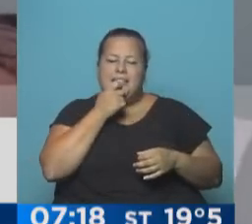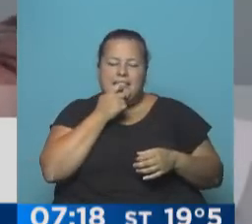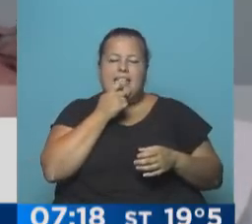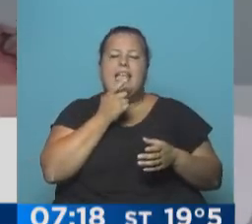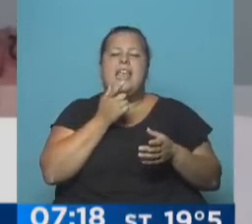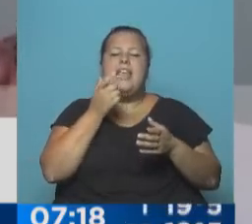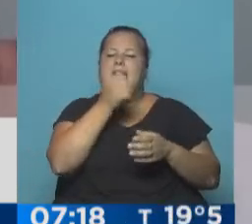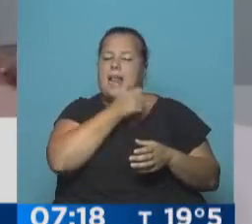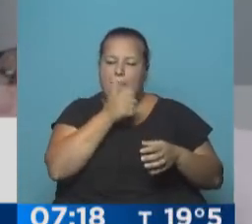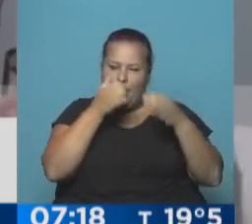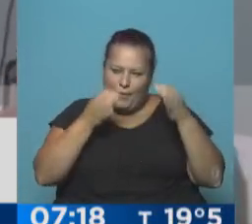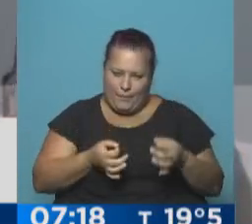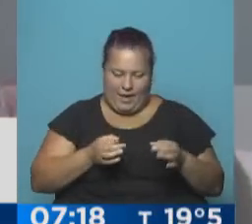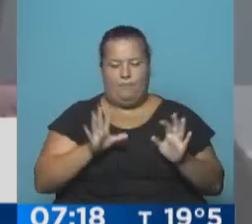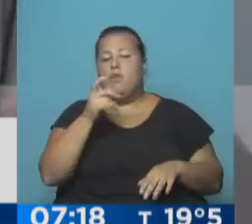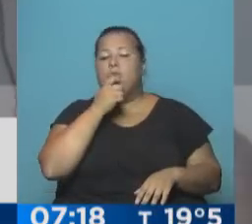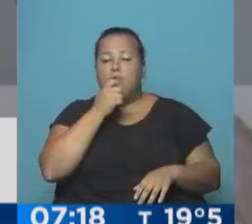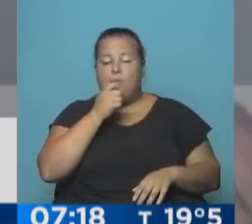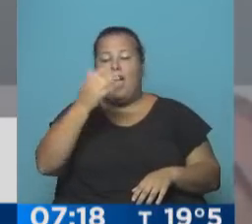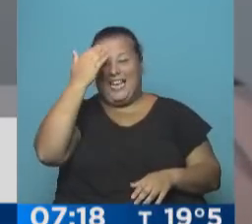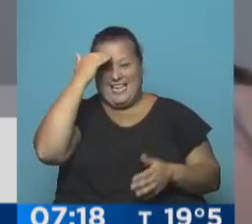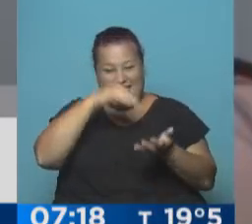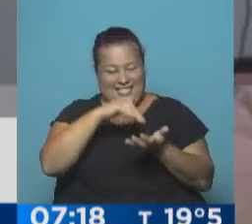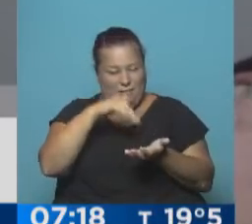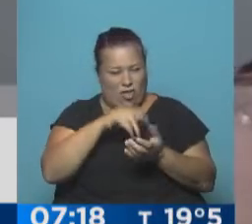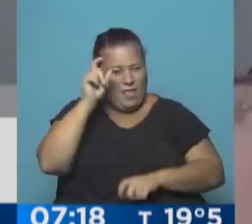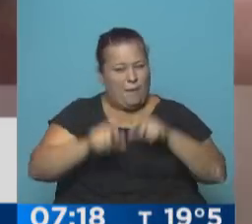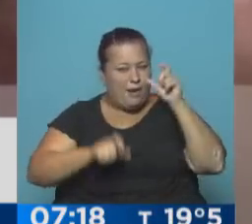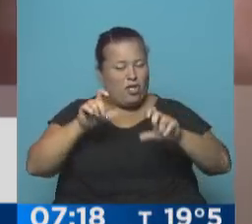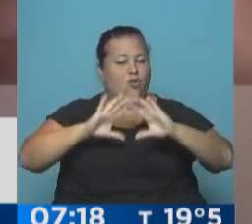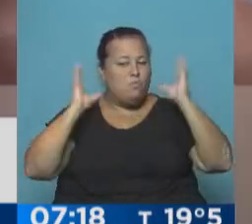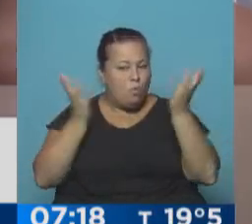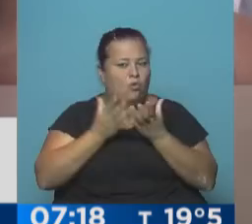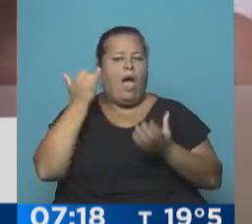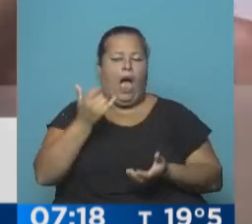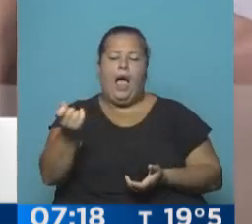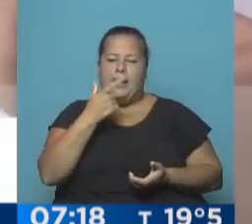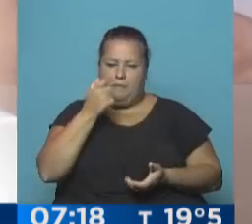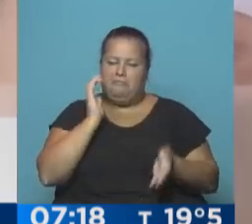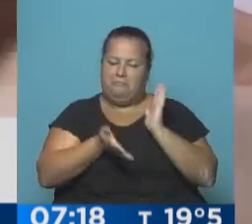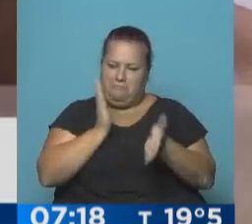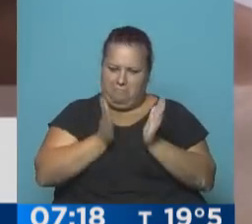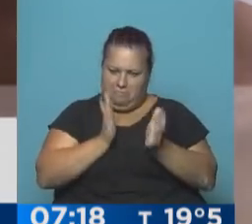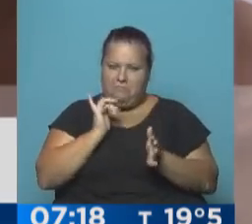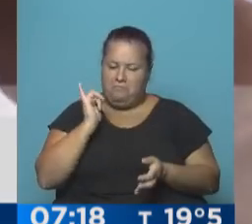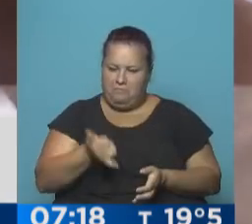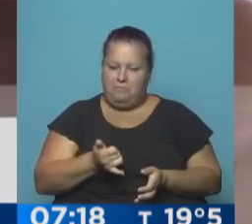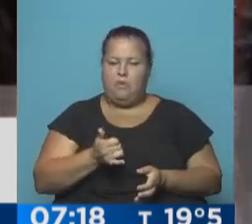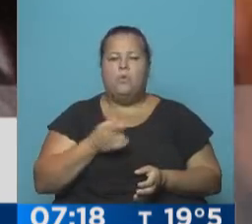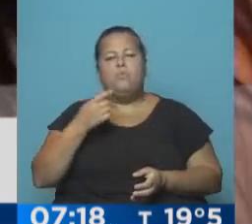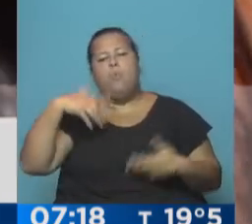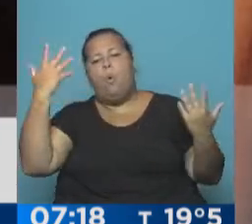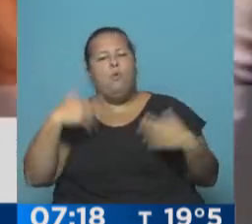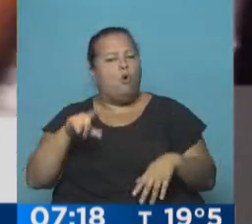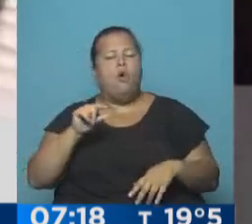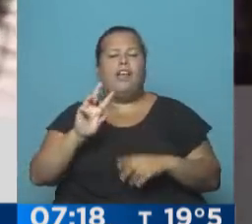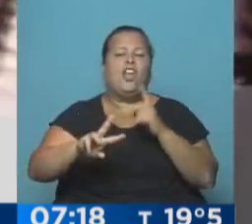eh medicamentos necesarios por ejemplo 15 millones de personas en el mundo están recibiendo actualmente el tratamiento es mucho o es poco